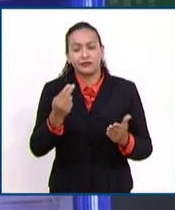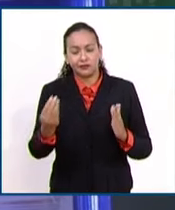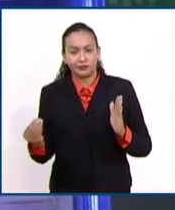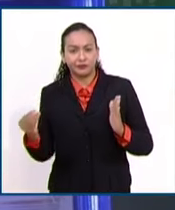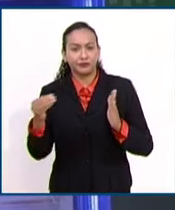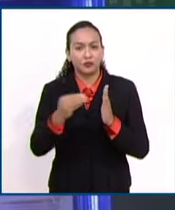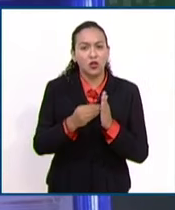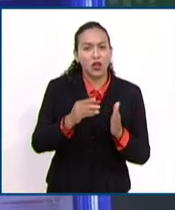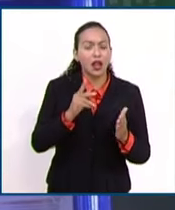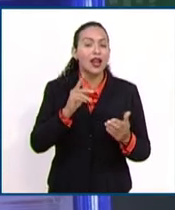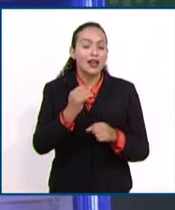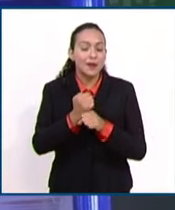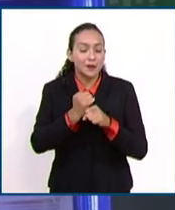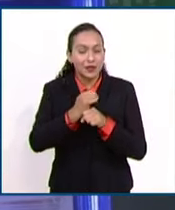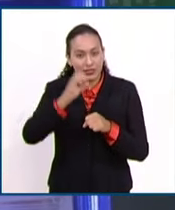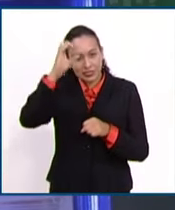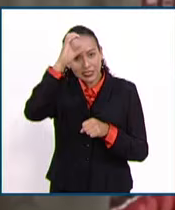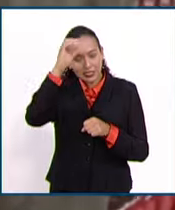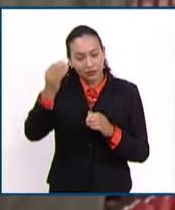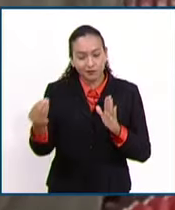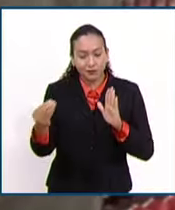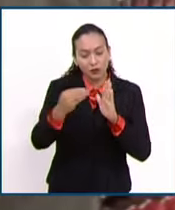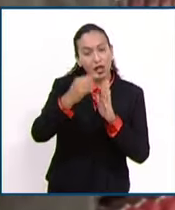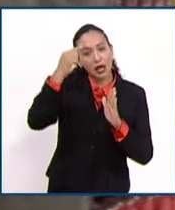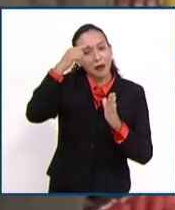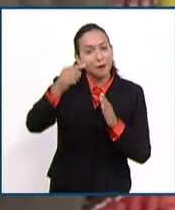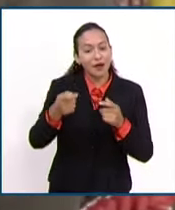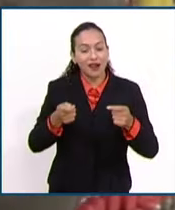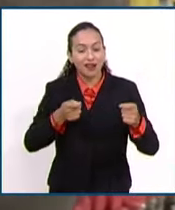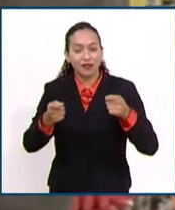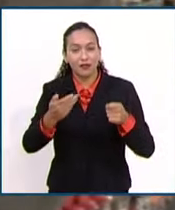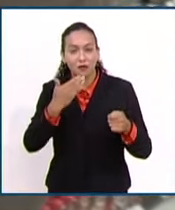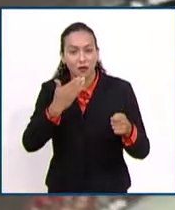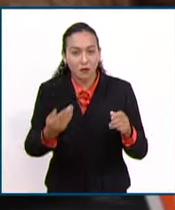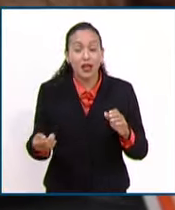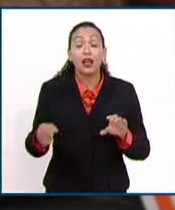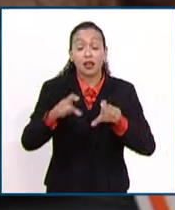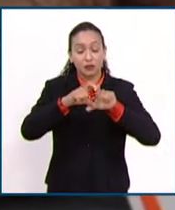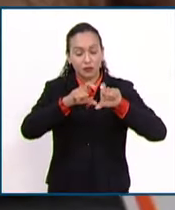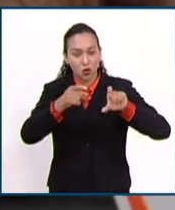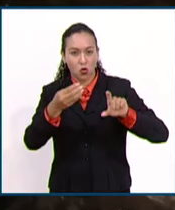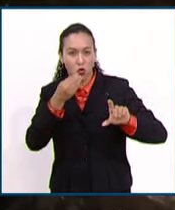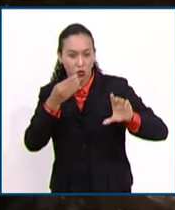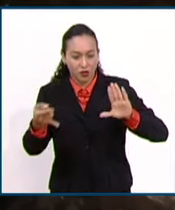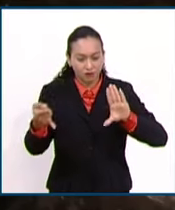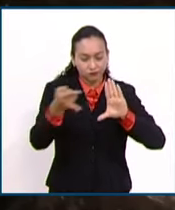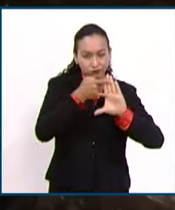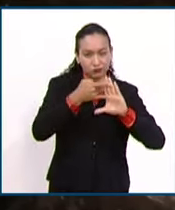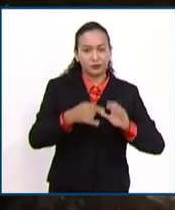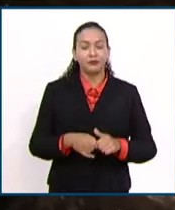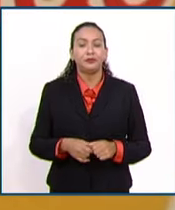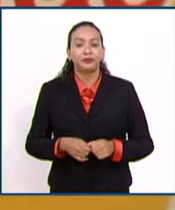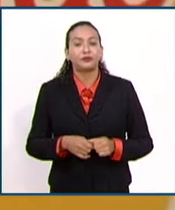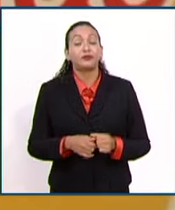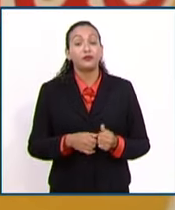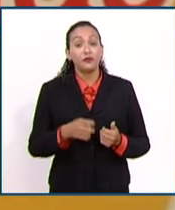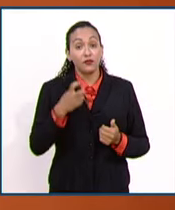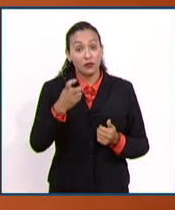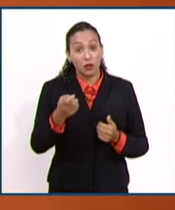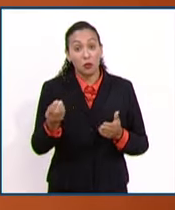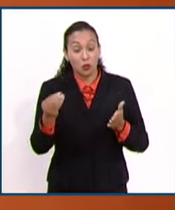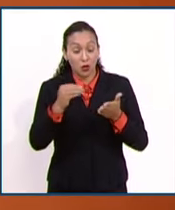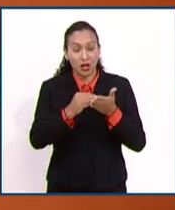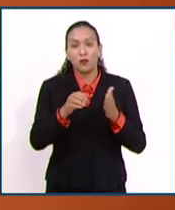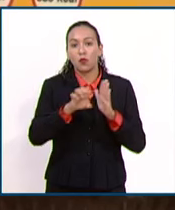en la evidencia científica adecuada para la regulación del sistema de etiquetado frontal. Indicó que la NOM, al prever la inclusión de la